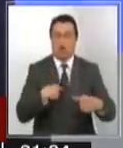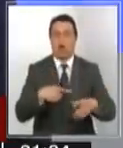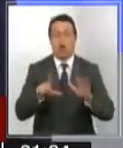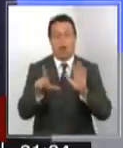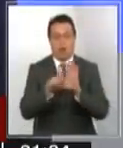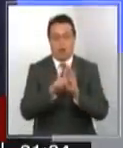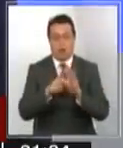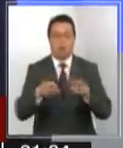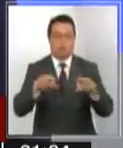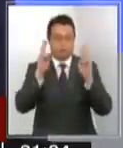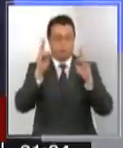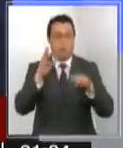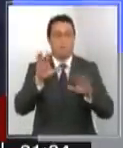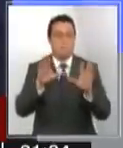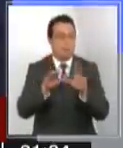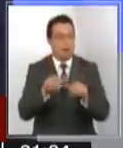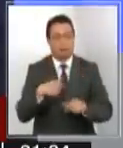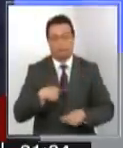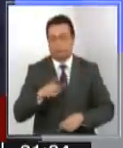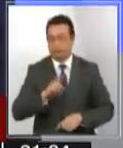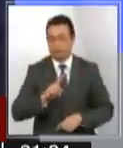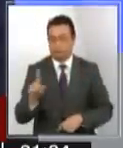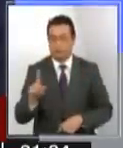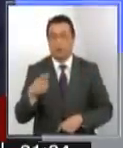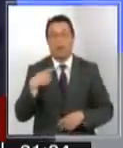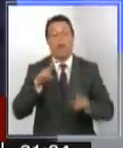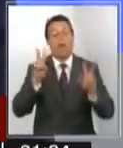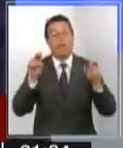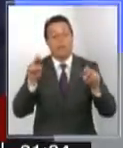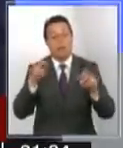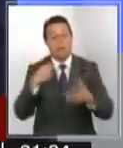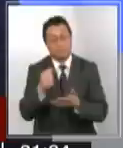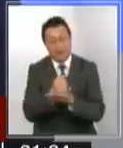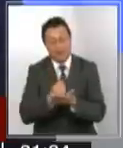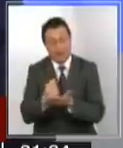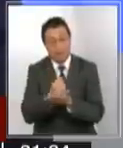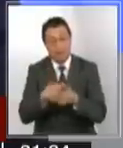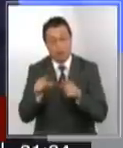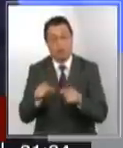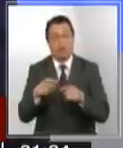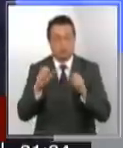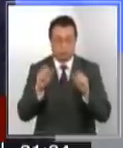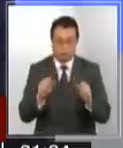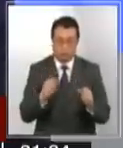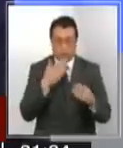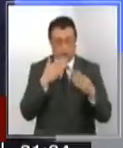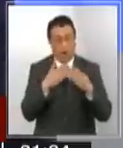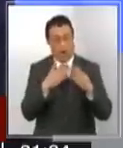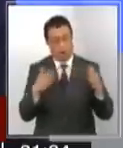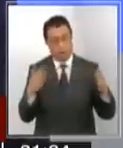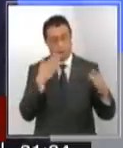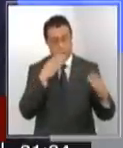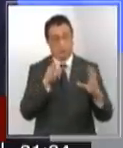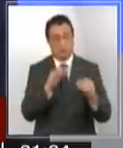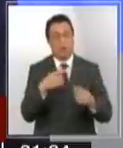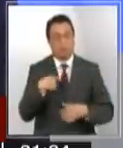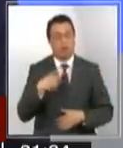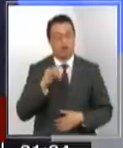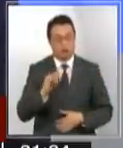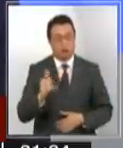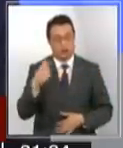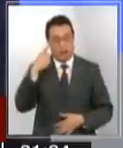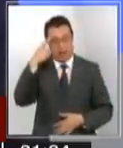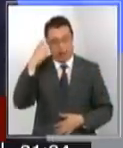marihuana. En el tema medicinal hay toda una discusión que yo estoy dispuesto a abrir, pero sí creo que tendría que haber